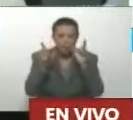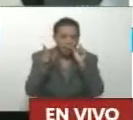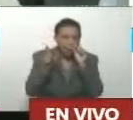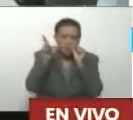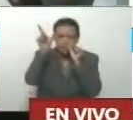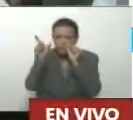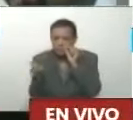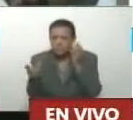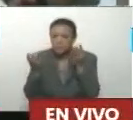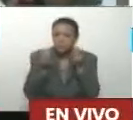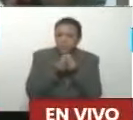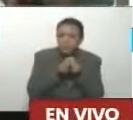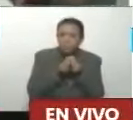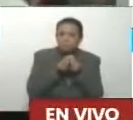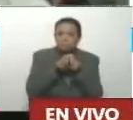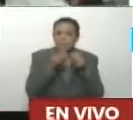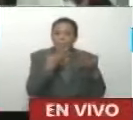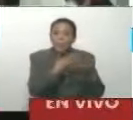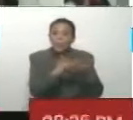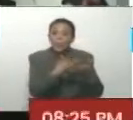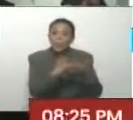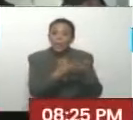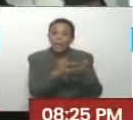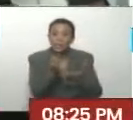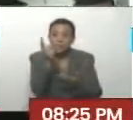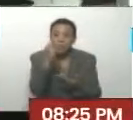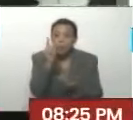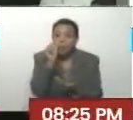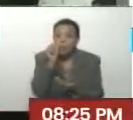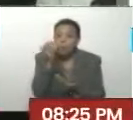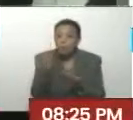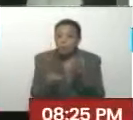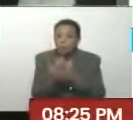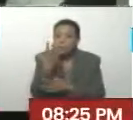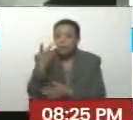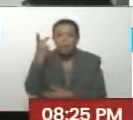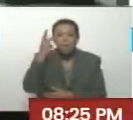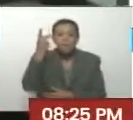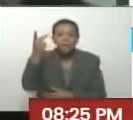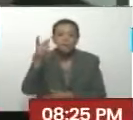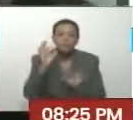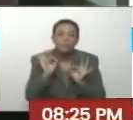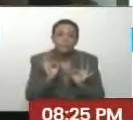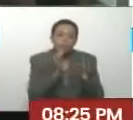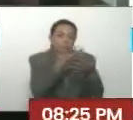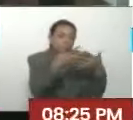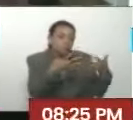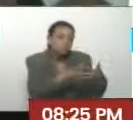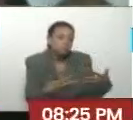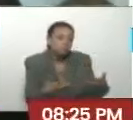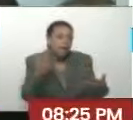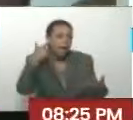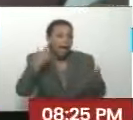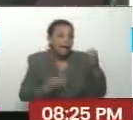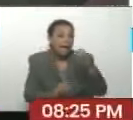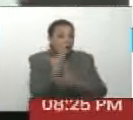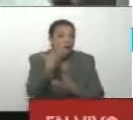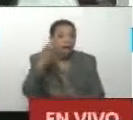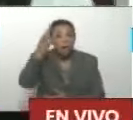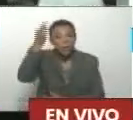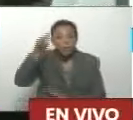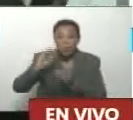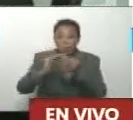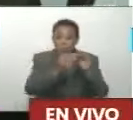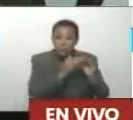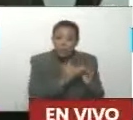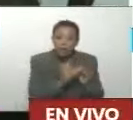al detalle todas las propuestas de Dussel, y buena parte de las propuestas de Dussel llevaron a la creación de los consejos comunales,